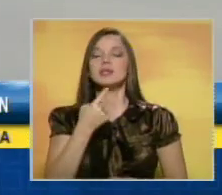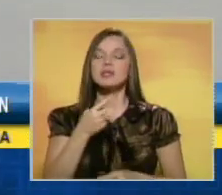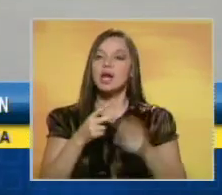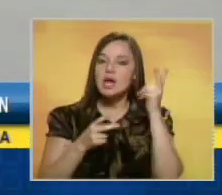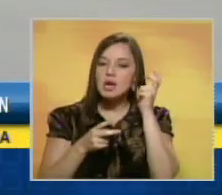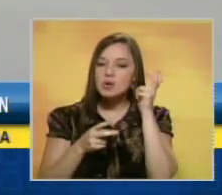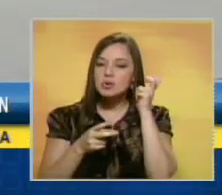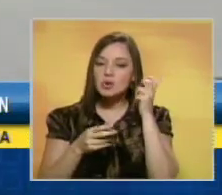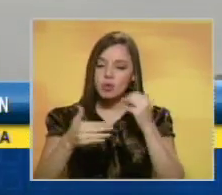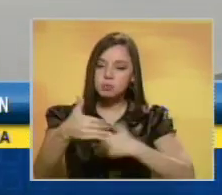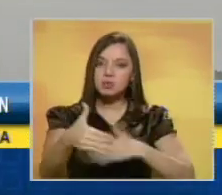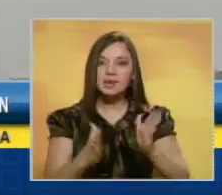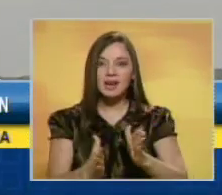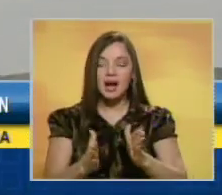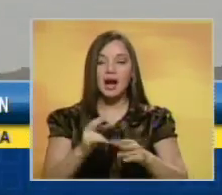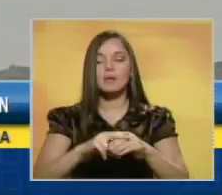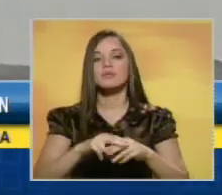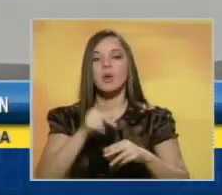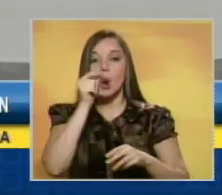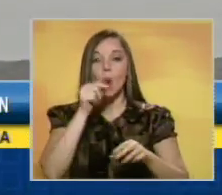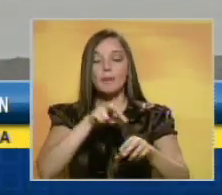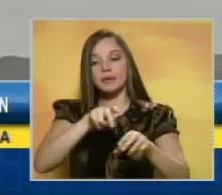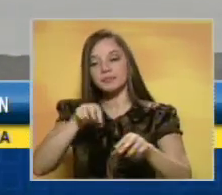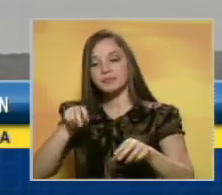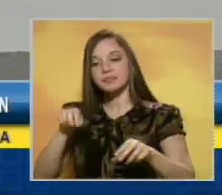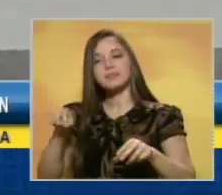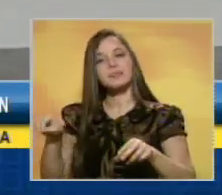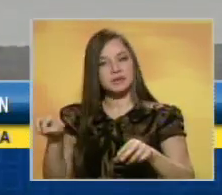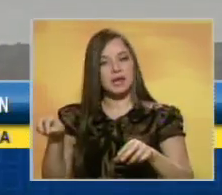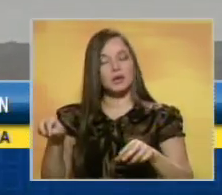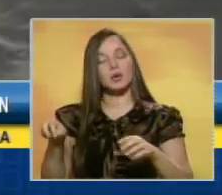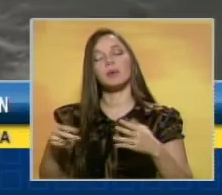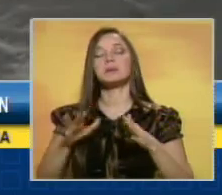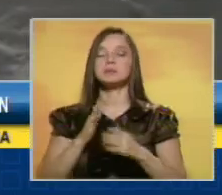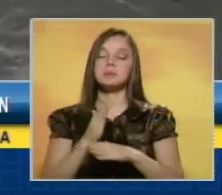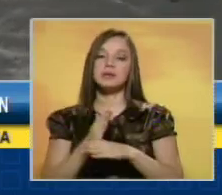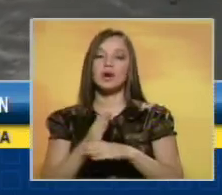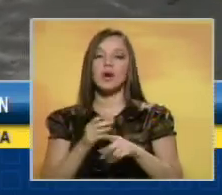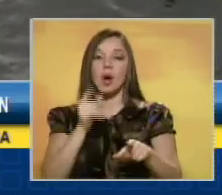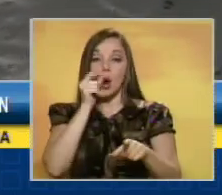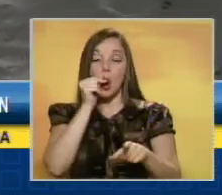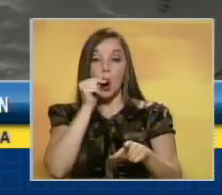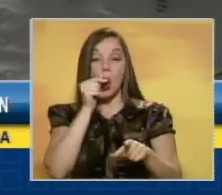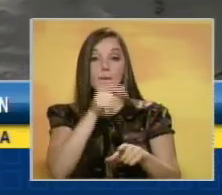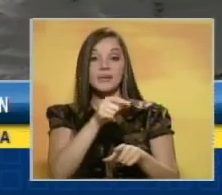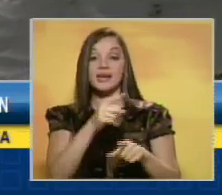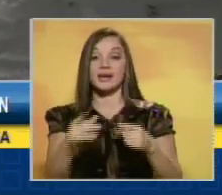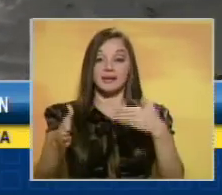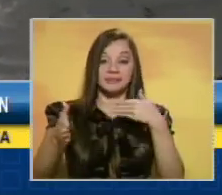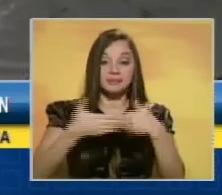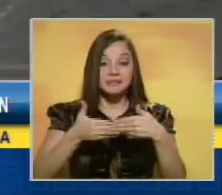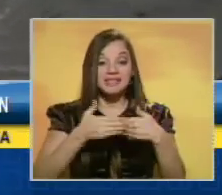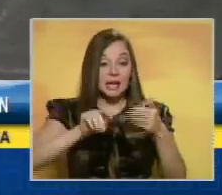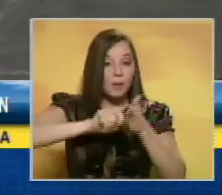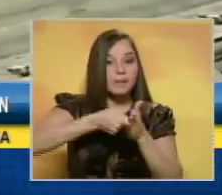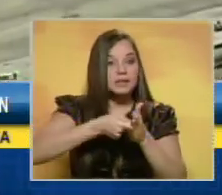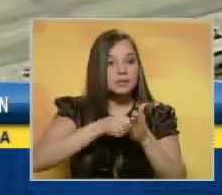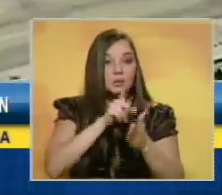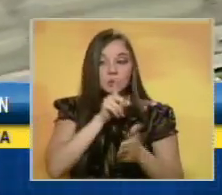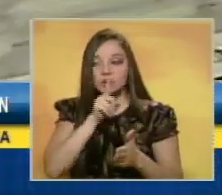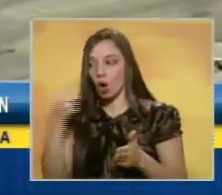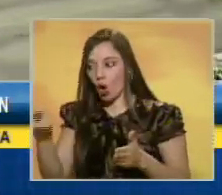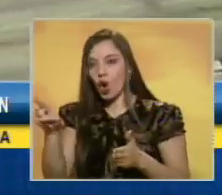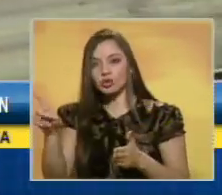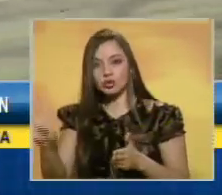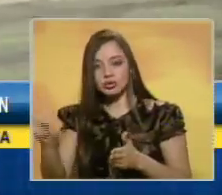señalan que el copiloto salió de la cabina para tomar una pausa y cuando el copiloto le impidió regresar, al tiempo que aceleró